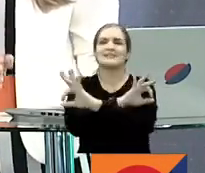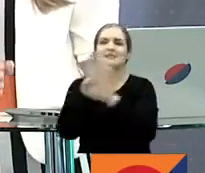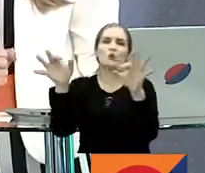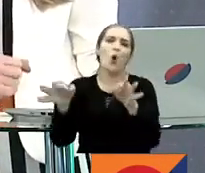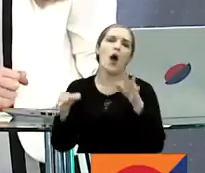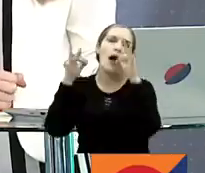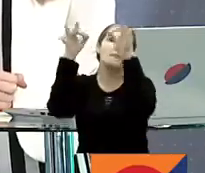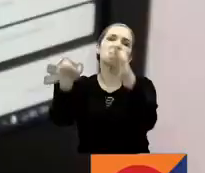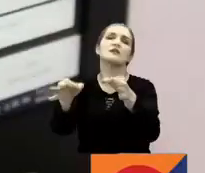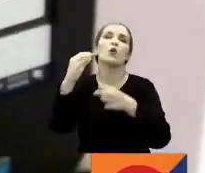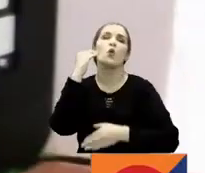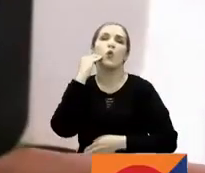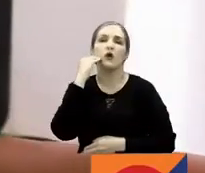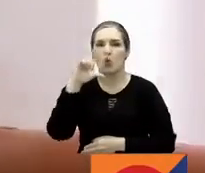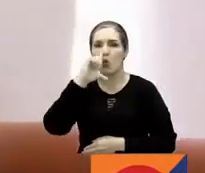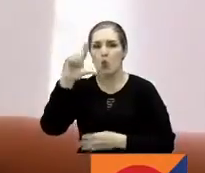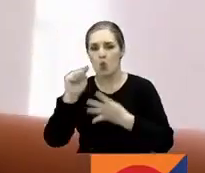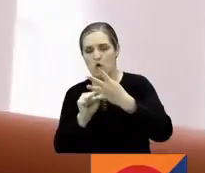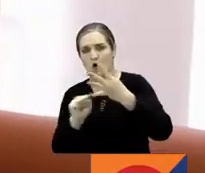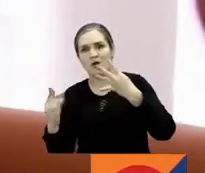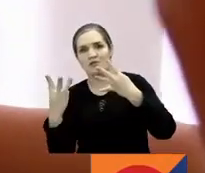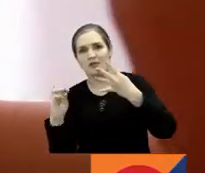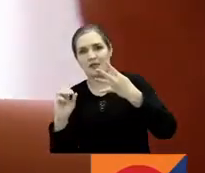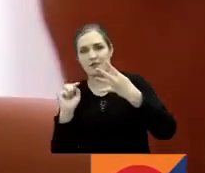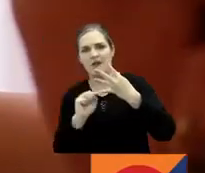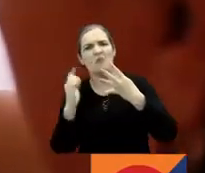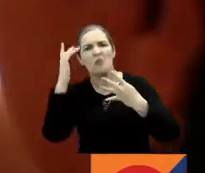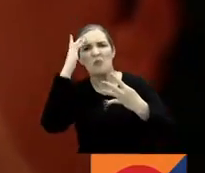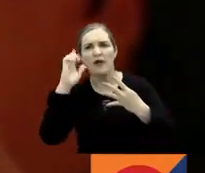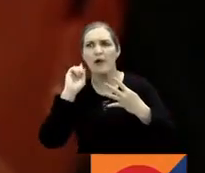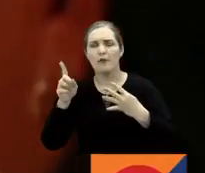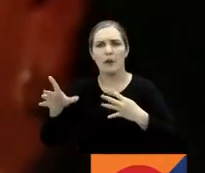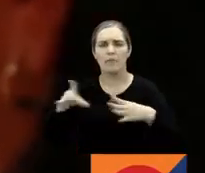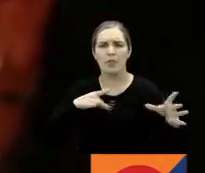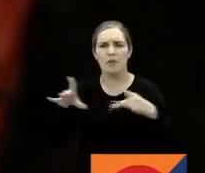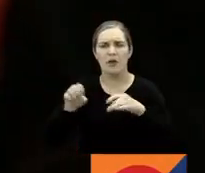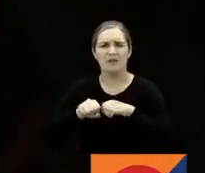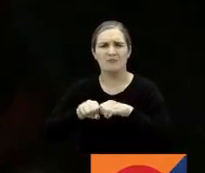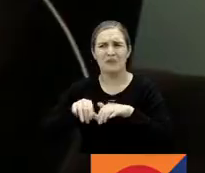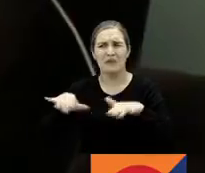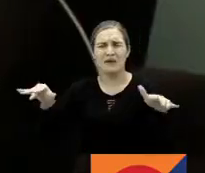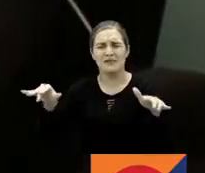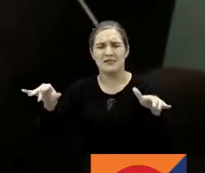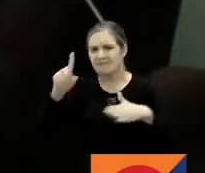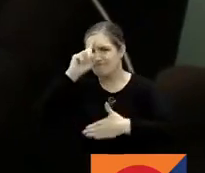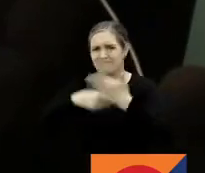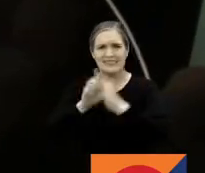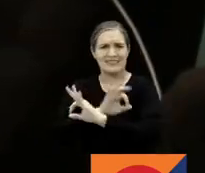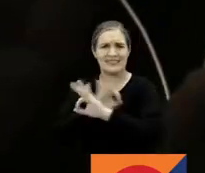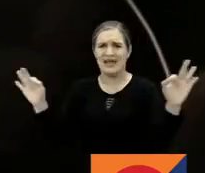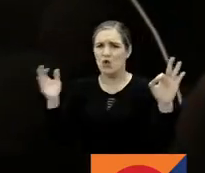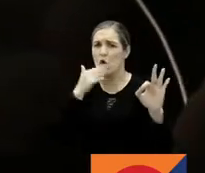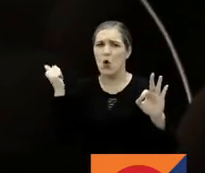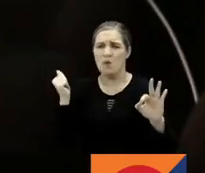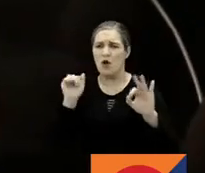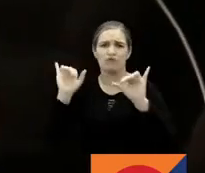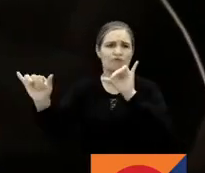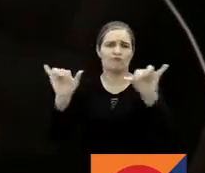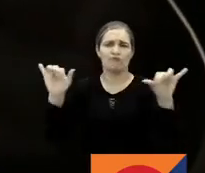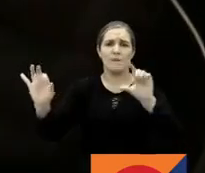próximo 30 de julio. La medida obedece a los altos niveles de contagios y a la ocupación en camas UCI, que es del